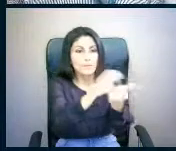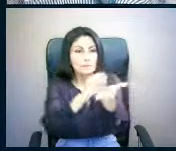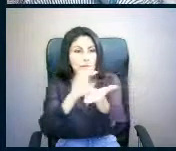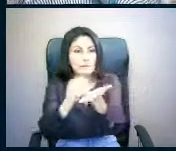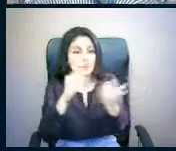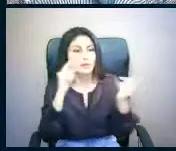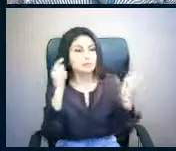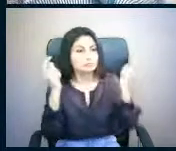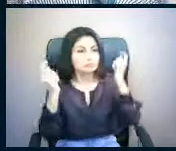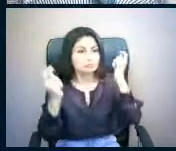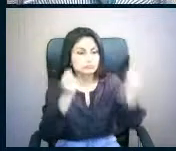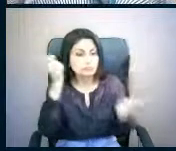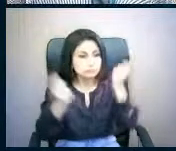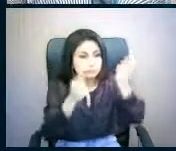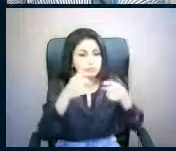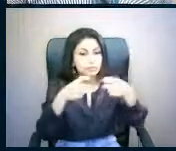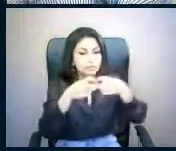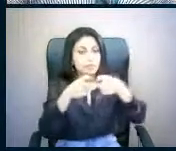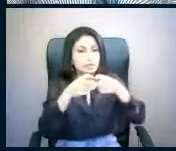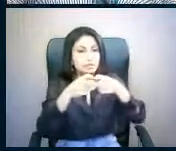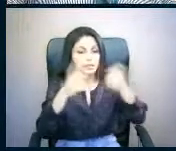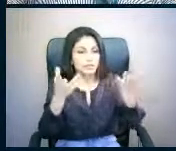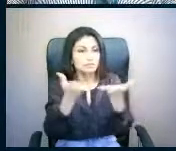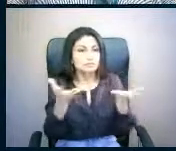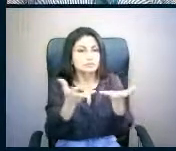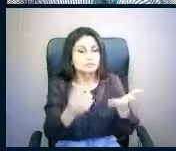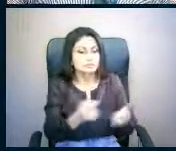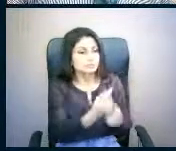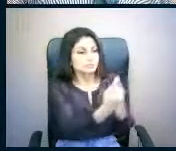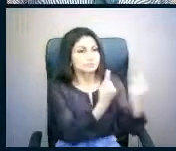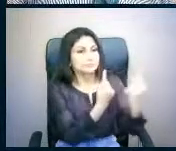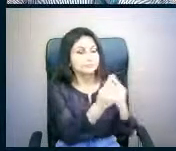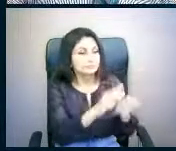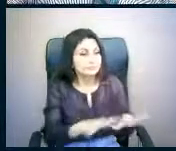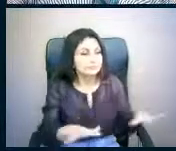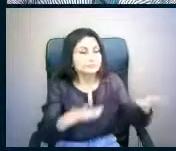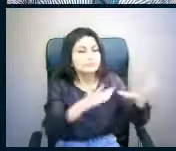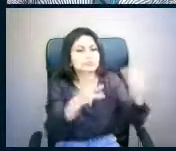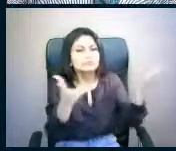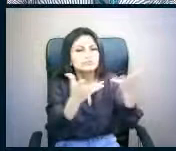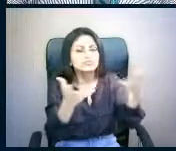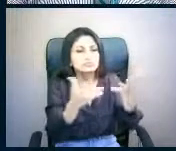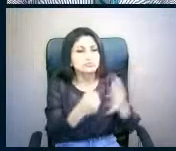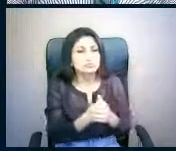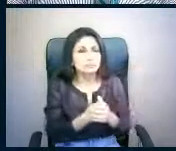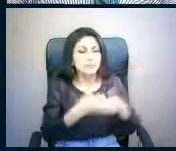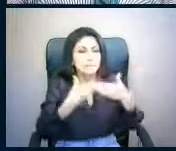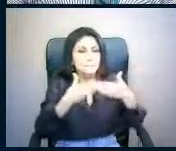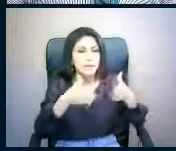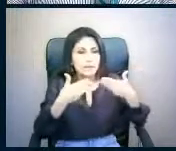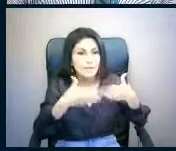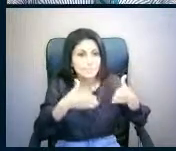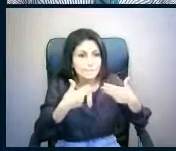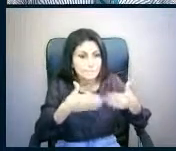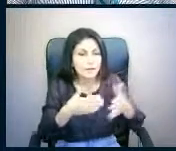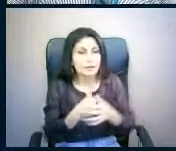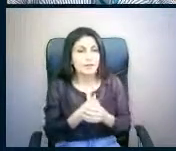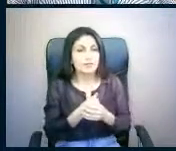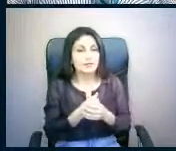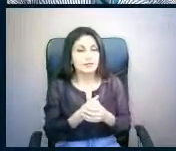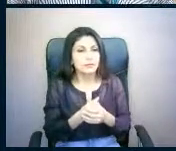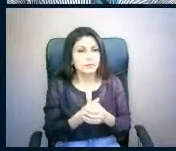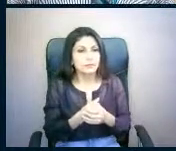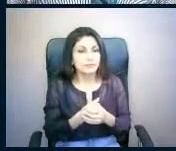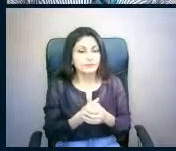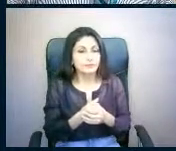energía eléctrica a clientes ubicados en las áreas geográficas de la provincia de Panamá. Al área